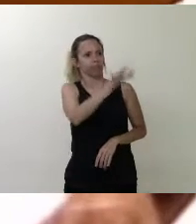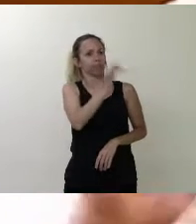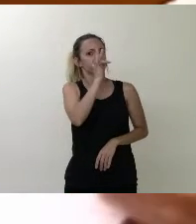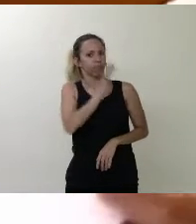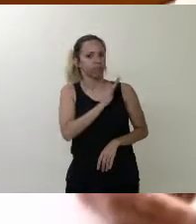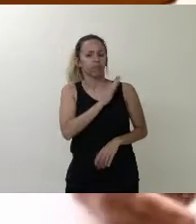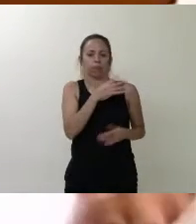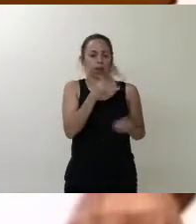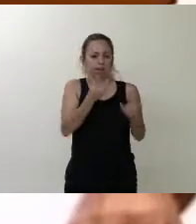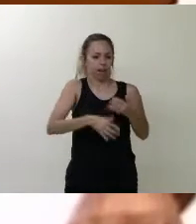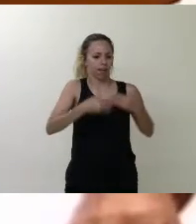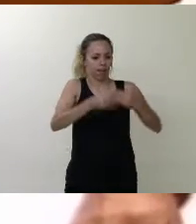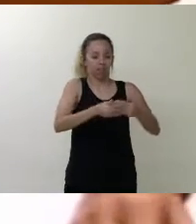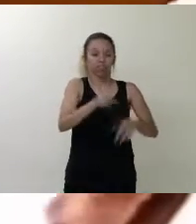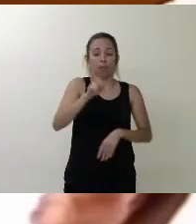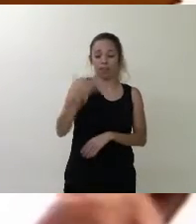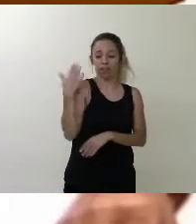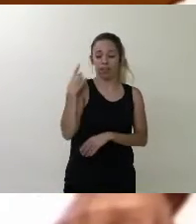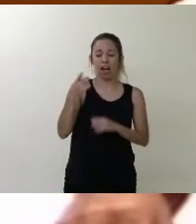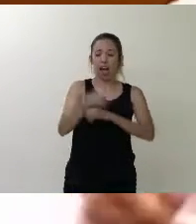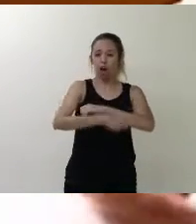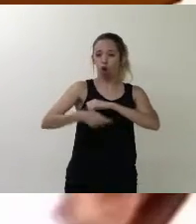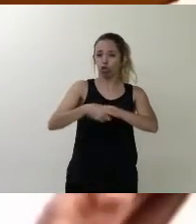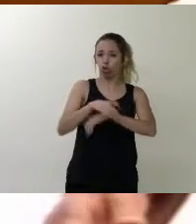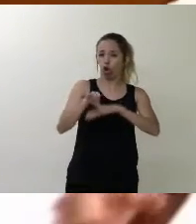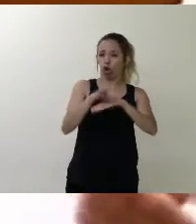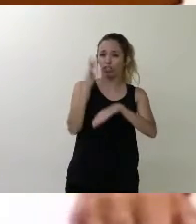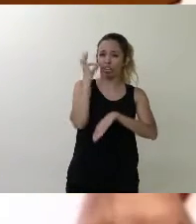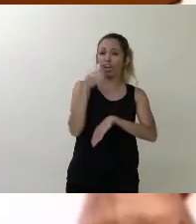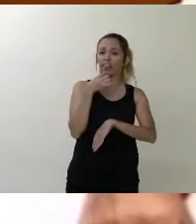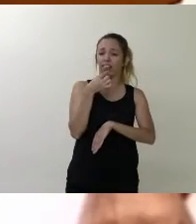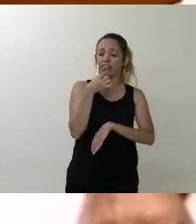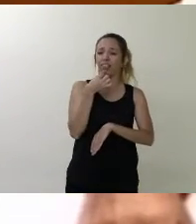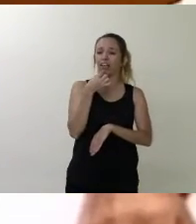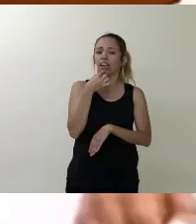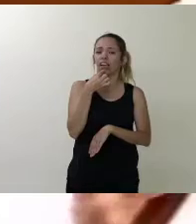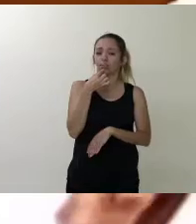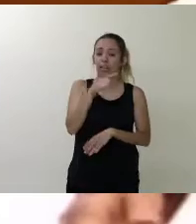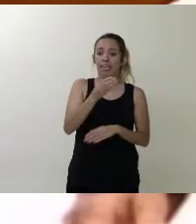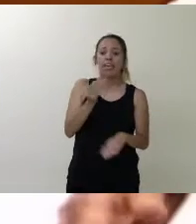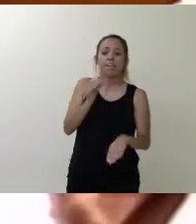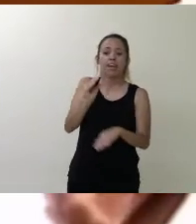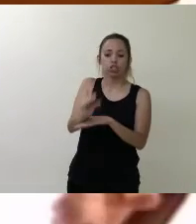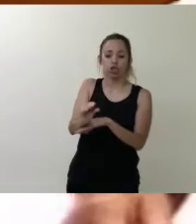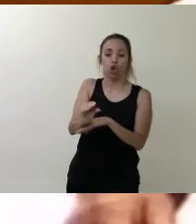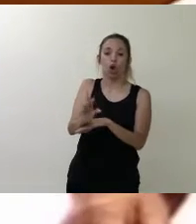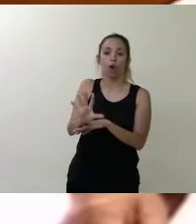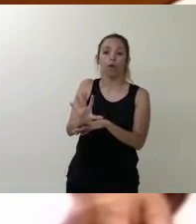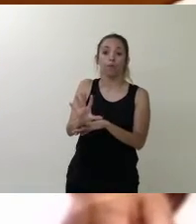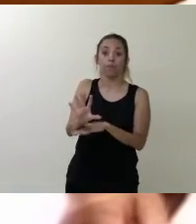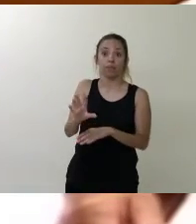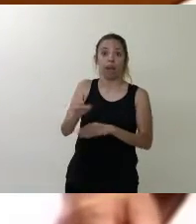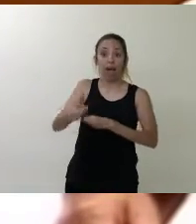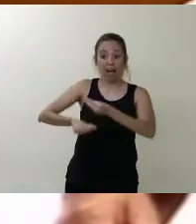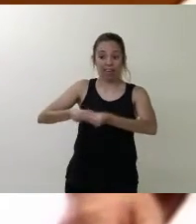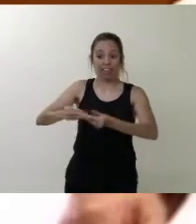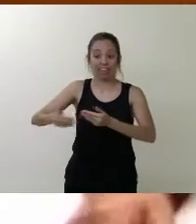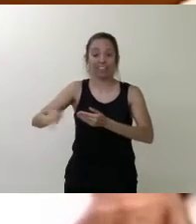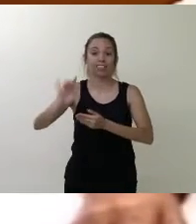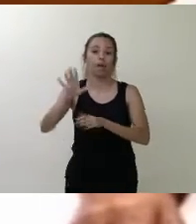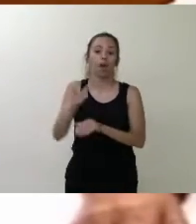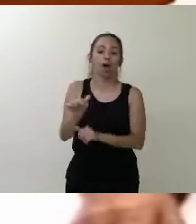Manjón del pasado 30 de agosto, donde reconoce en el último punto que en dicha inversión está condicionada a la disponibilidad de los